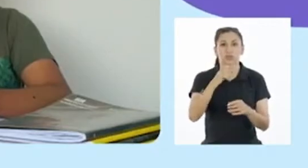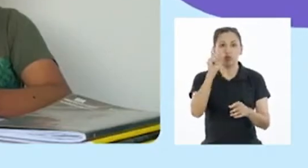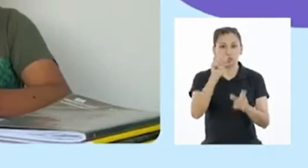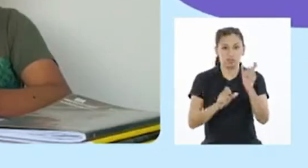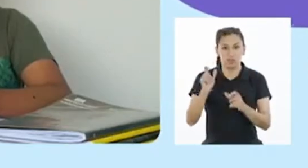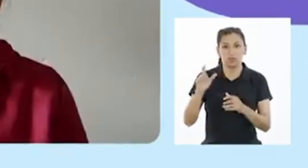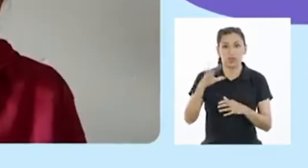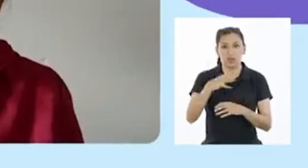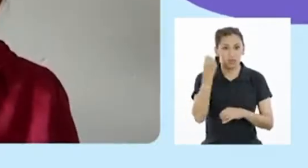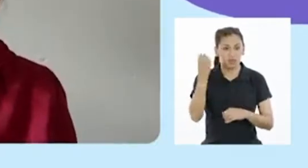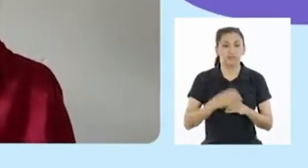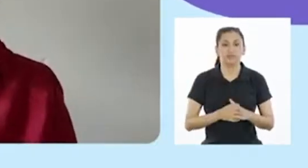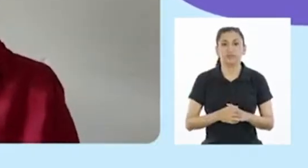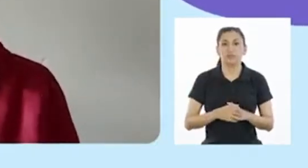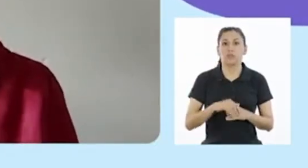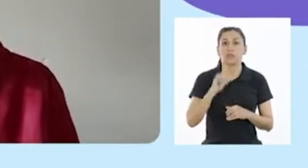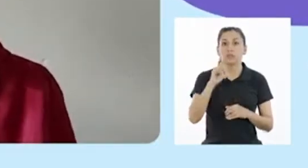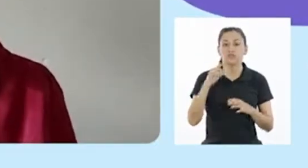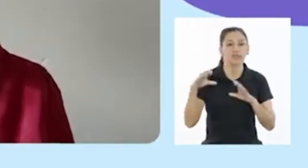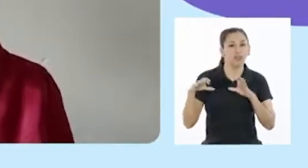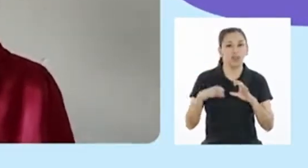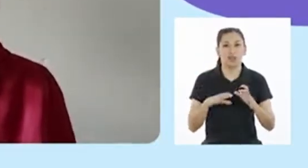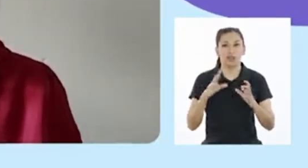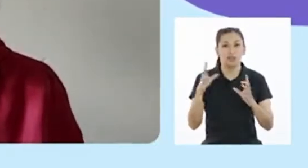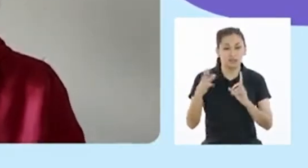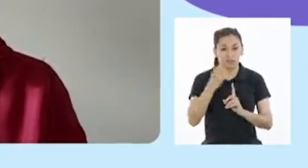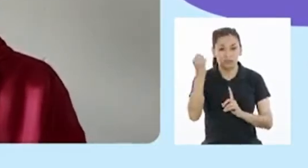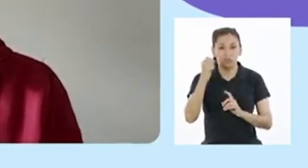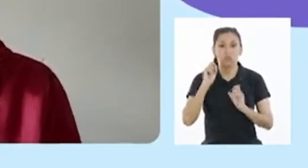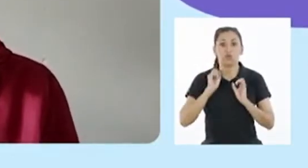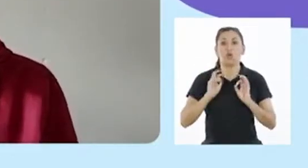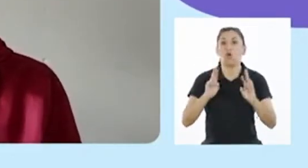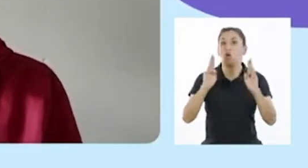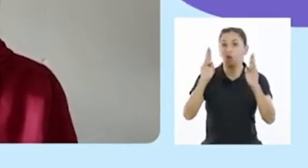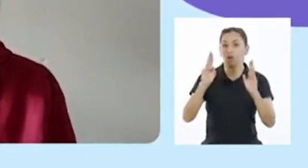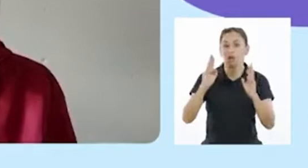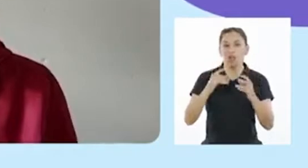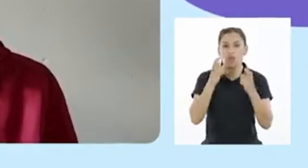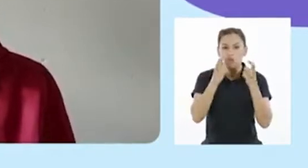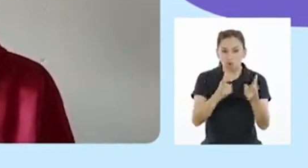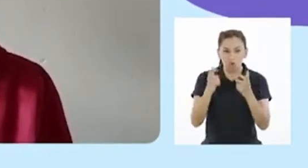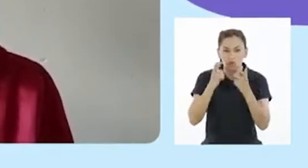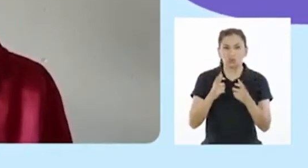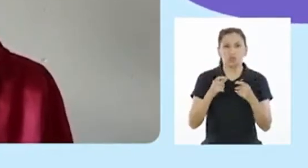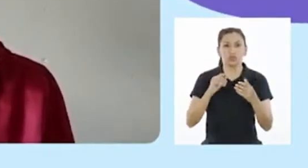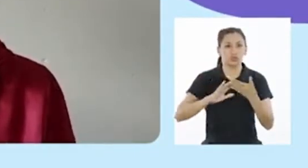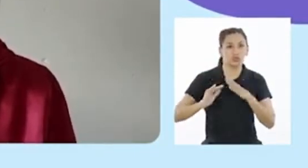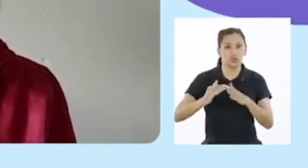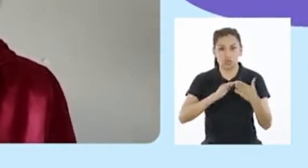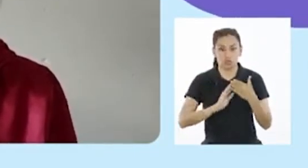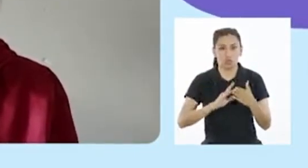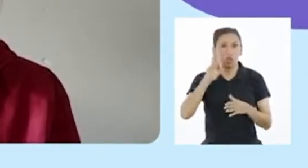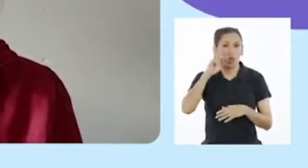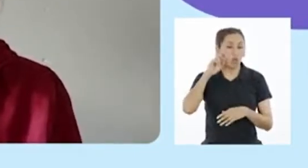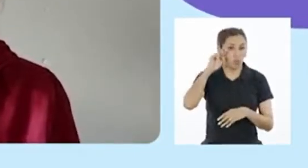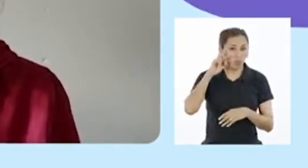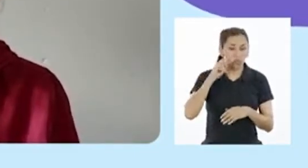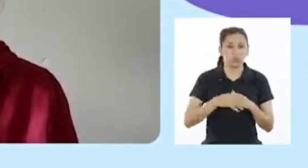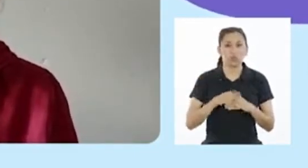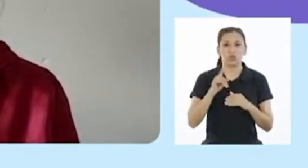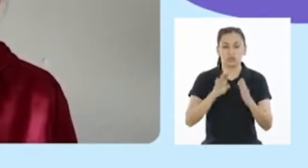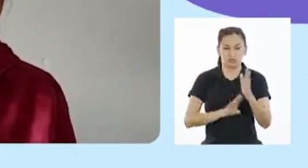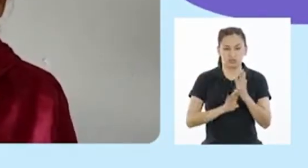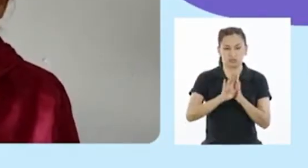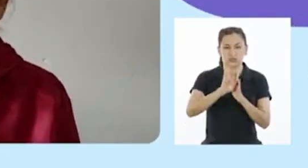en 2 horas. Un hecho delictivo que esperamos se controle en una de las ciudades de la región Puno es